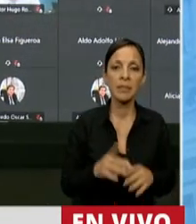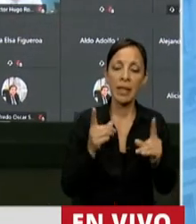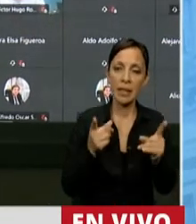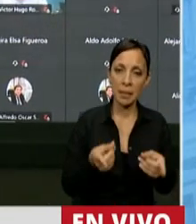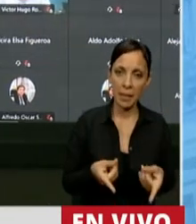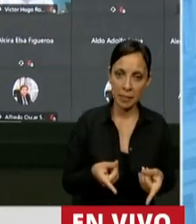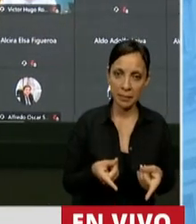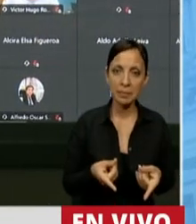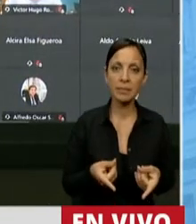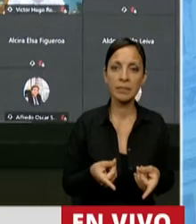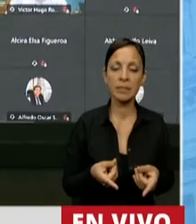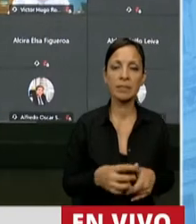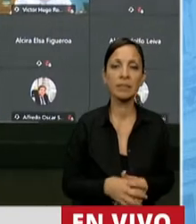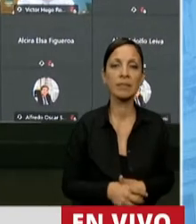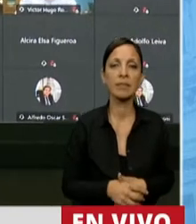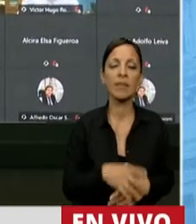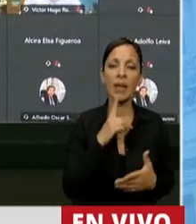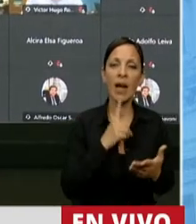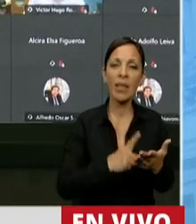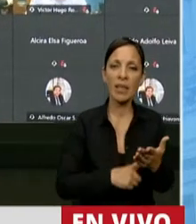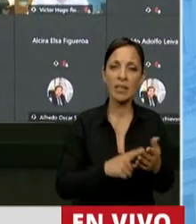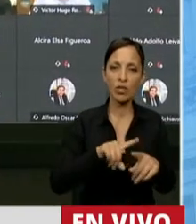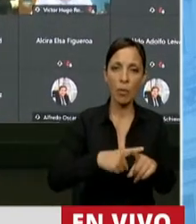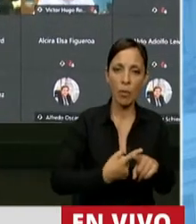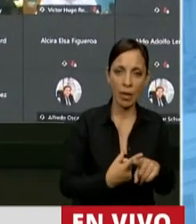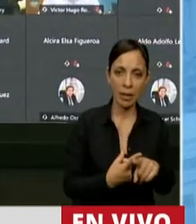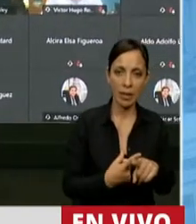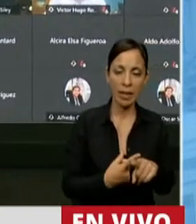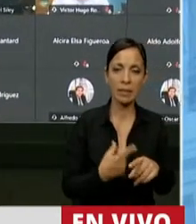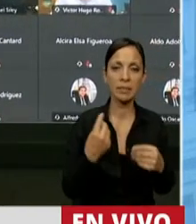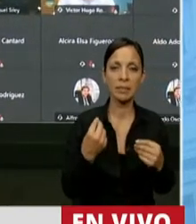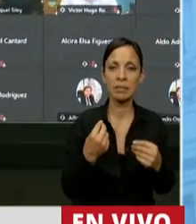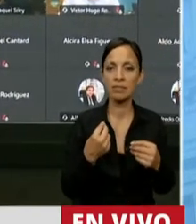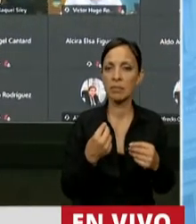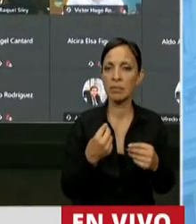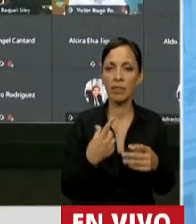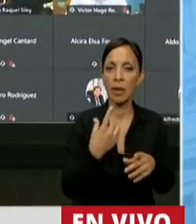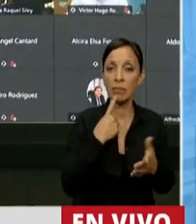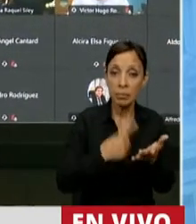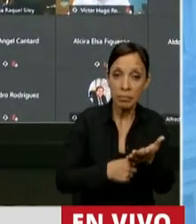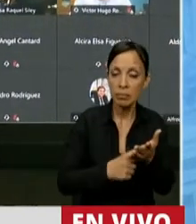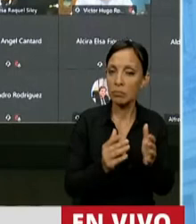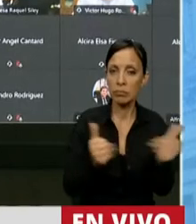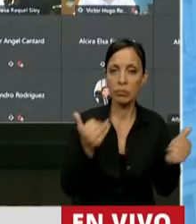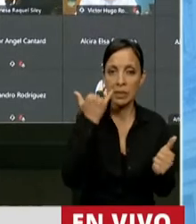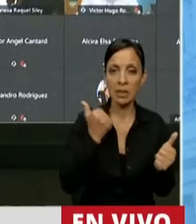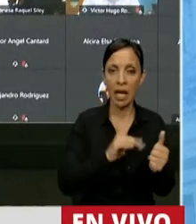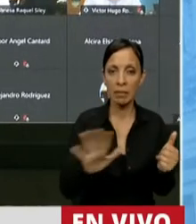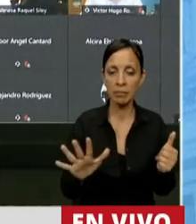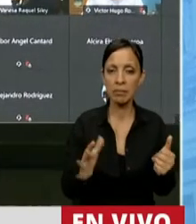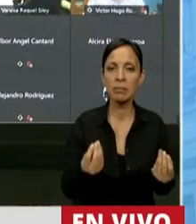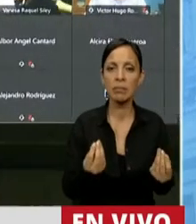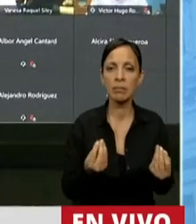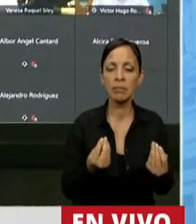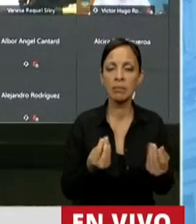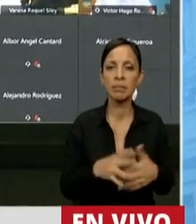también fue una decisión política de aplicación inmediata. ¿Y saben qué quiere decir esto,